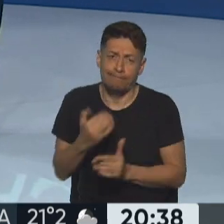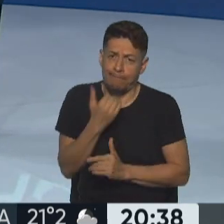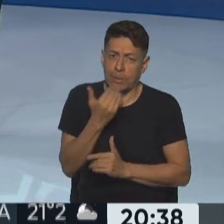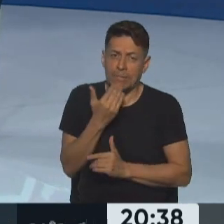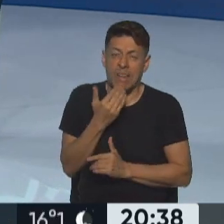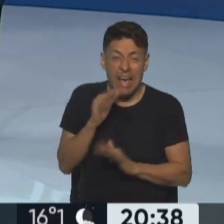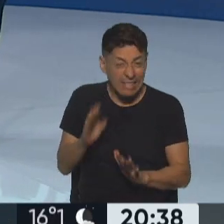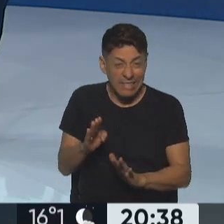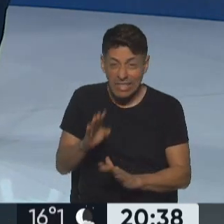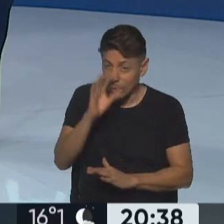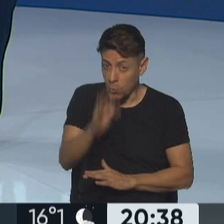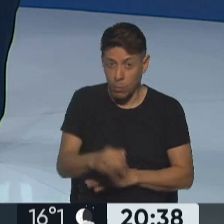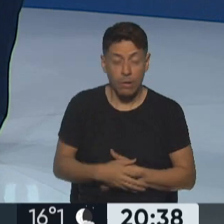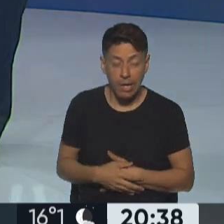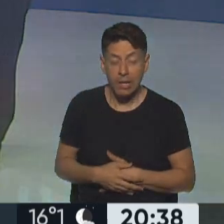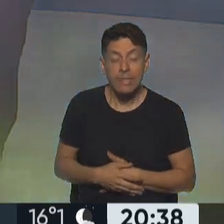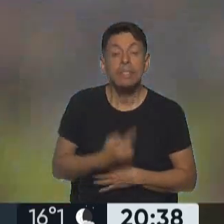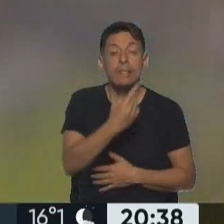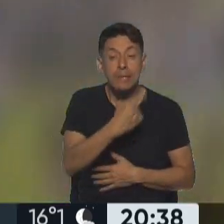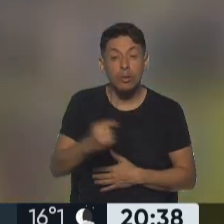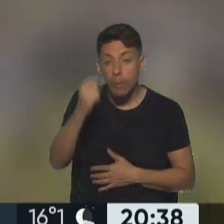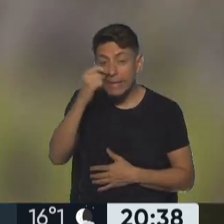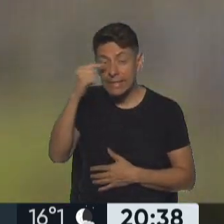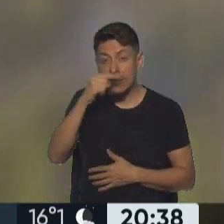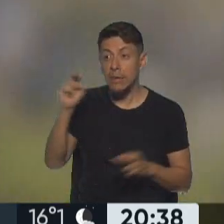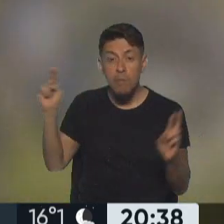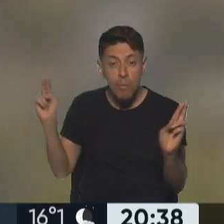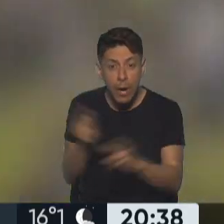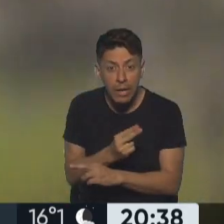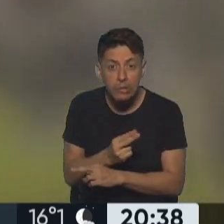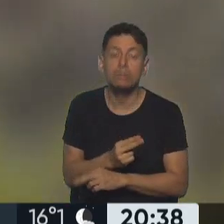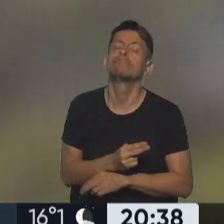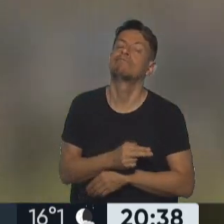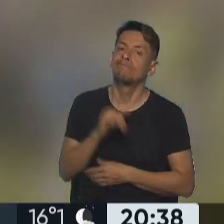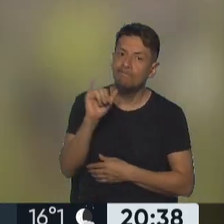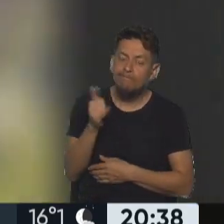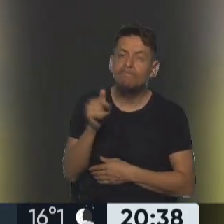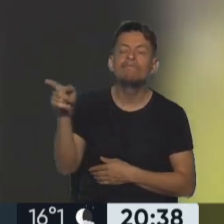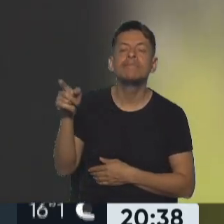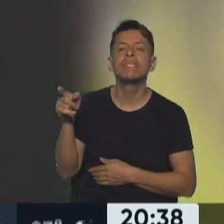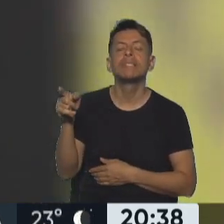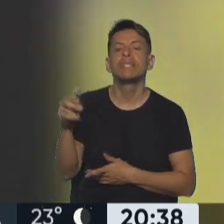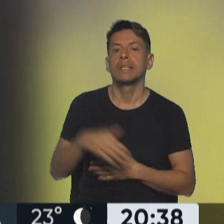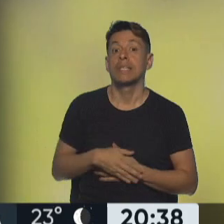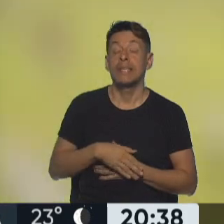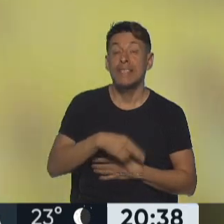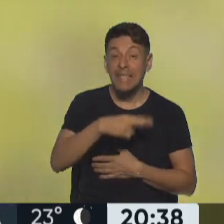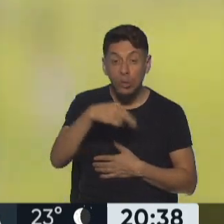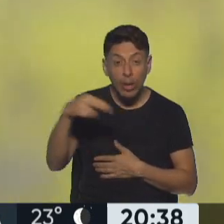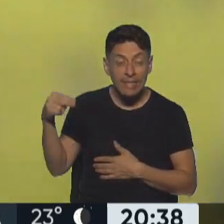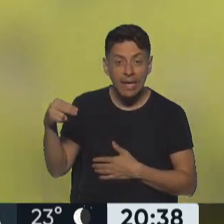que vamos a ver en un campo de juego. 127 muertos, así como, escucha, en Indonesia, un partido que